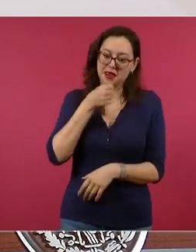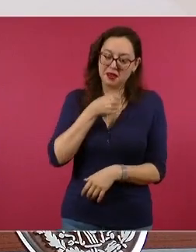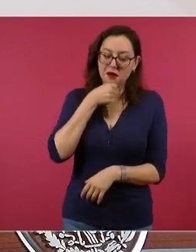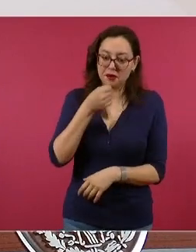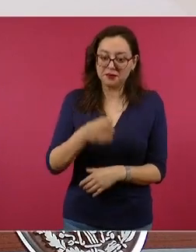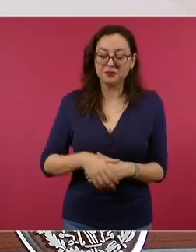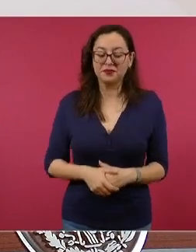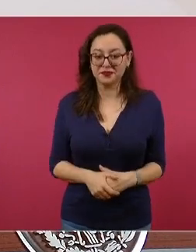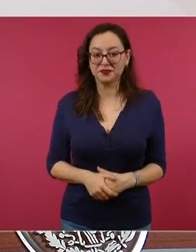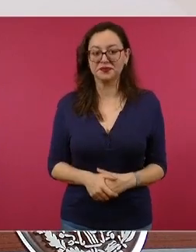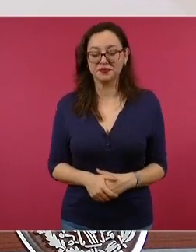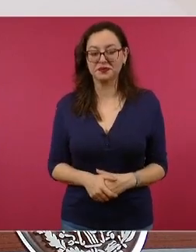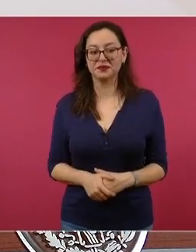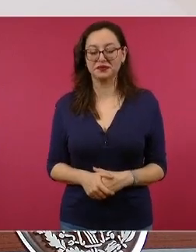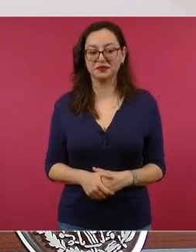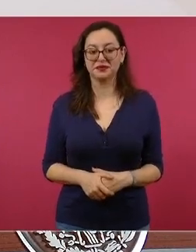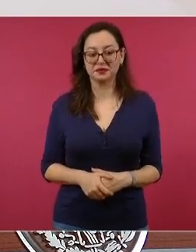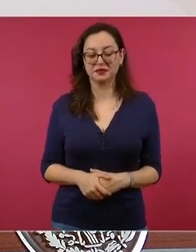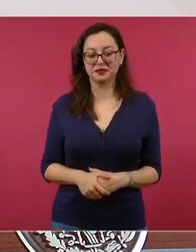ya